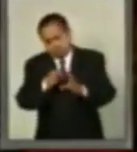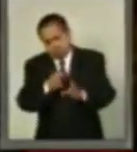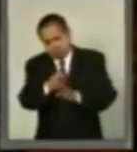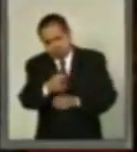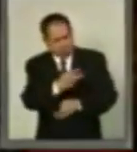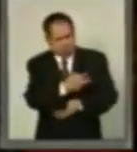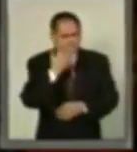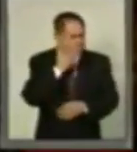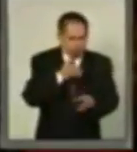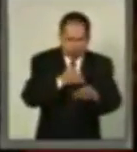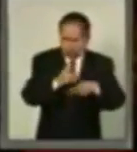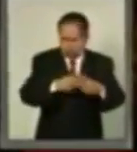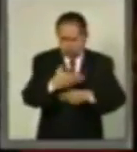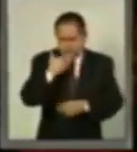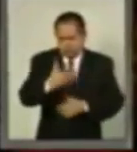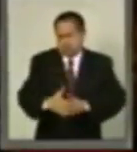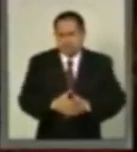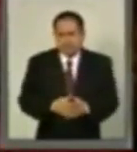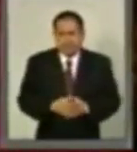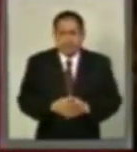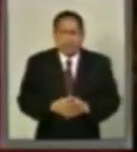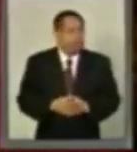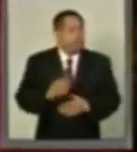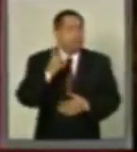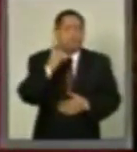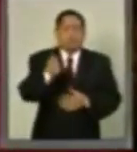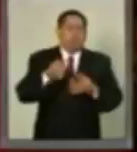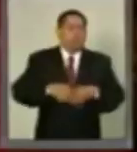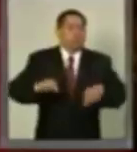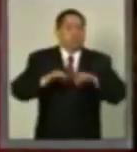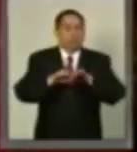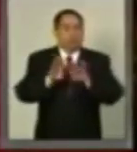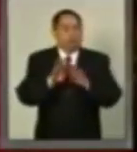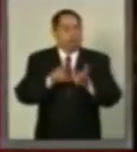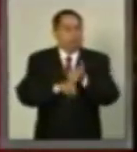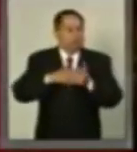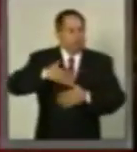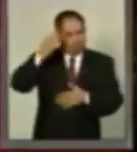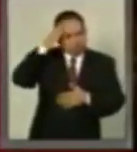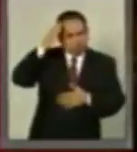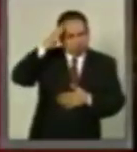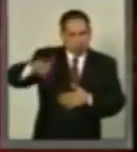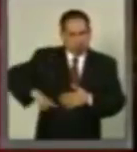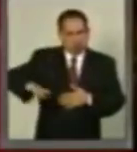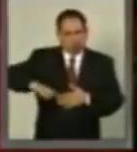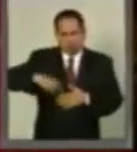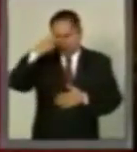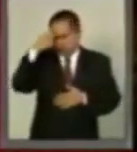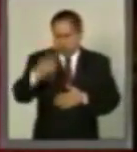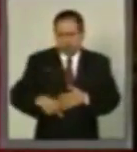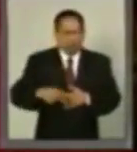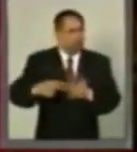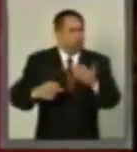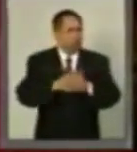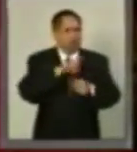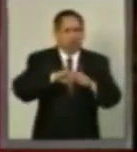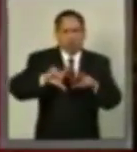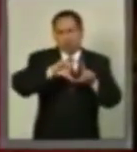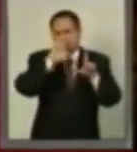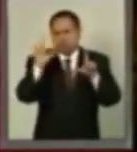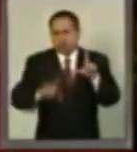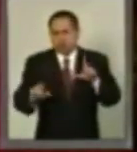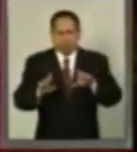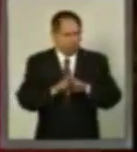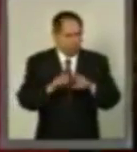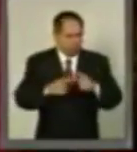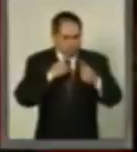correcto. Y vemos de gran importancia que este trabajo liderado por el Gobierno de la República a nivel nacional ha tenido también un